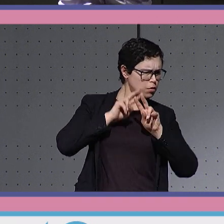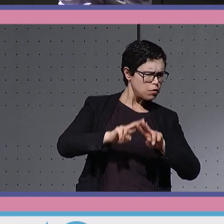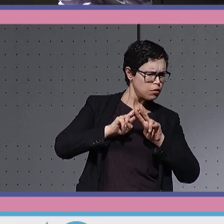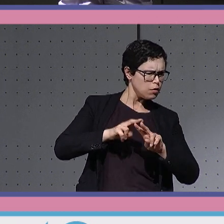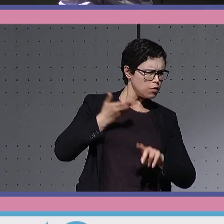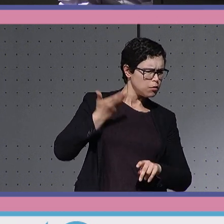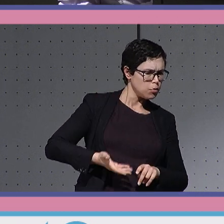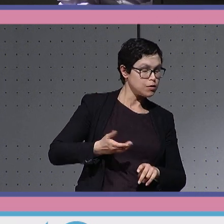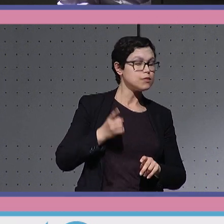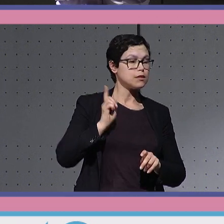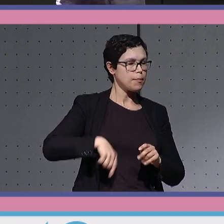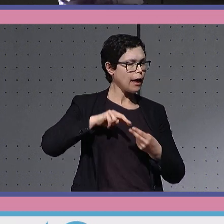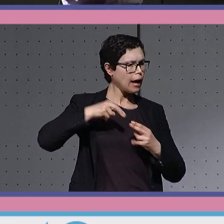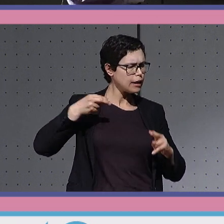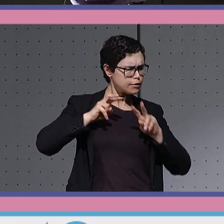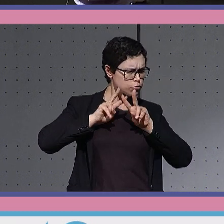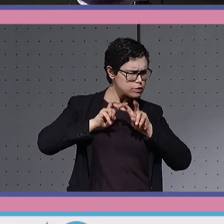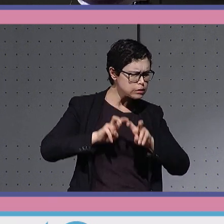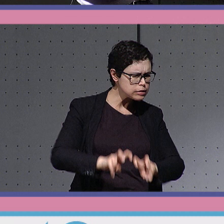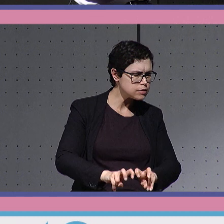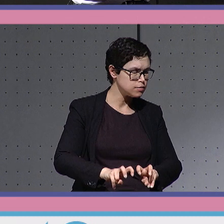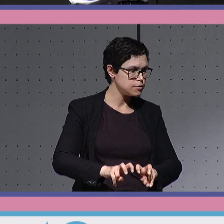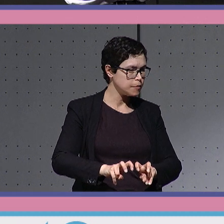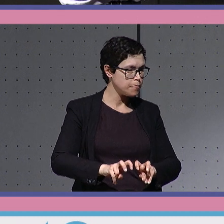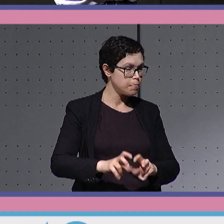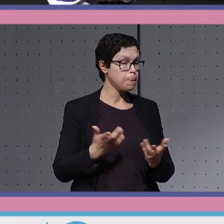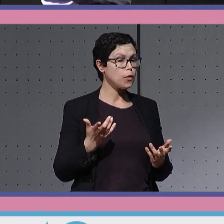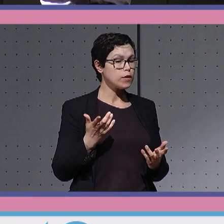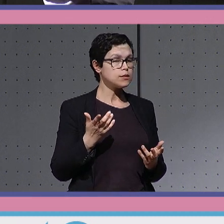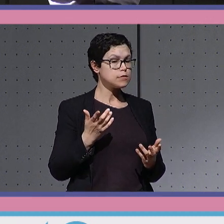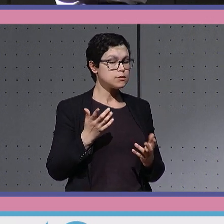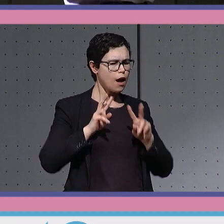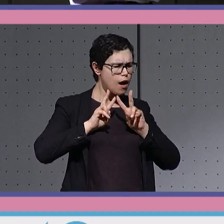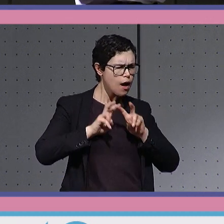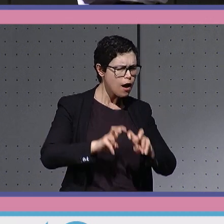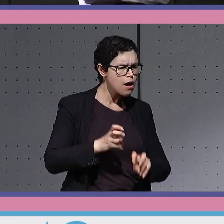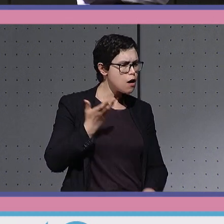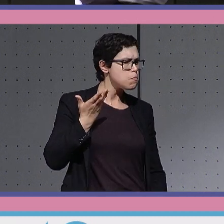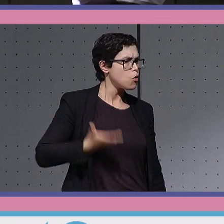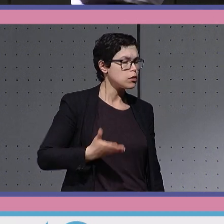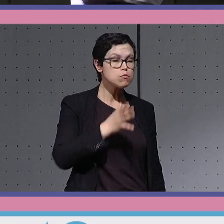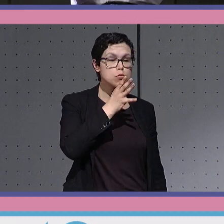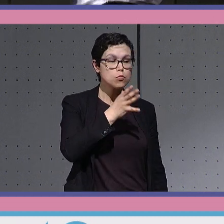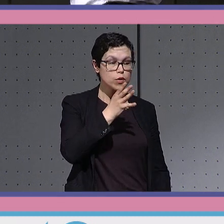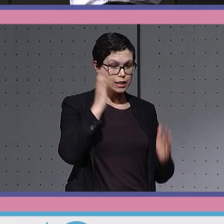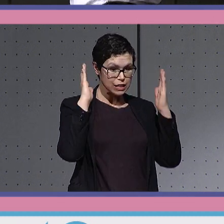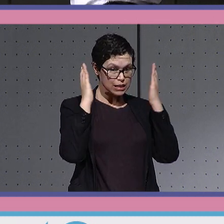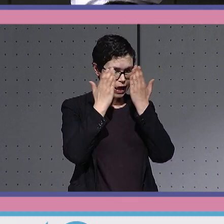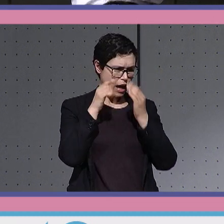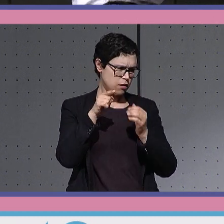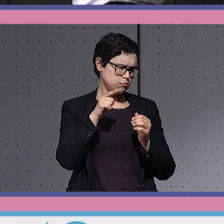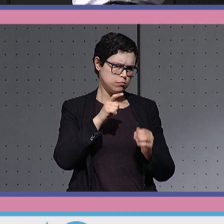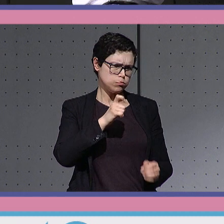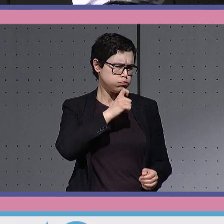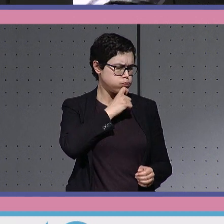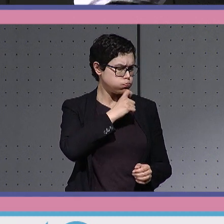saberlos y entenderlos y conocerlos. ¿Por qué es importante? Primero porque sabemos que el TEA es tremendamente complejo,